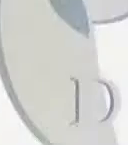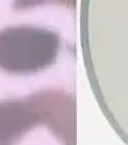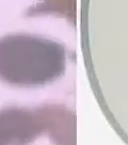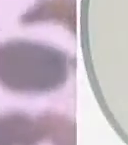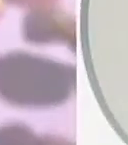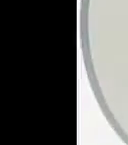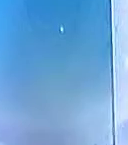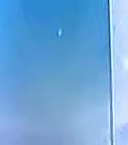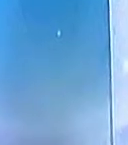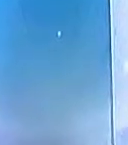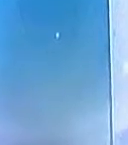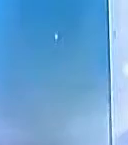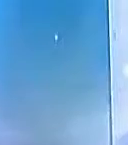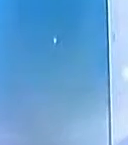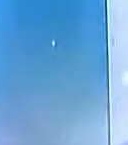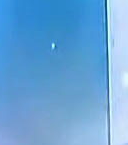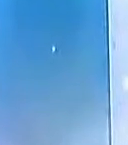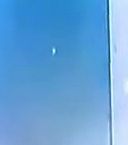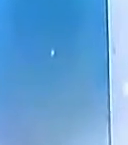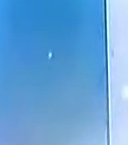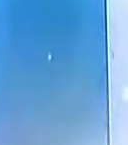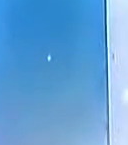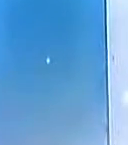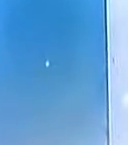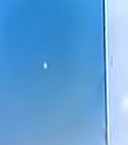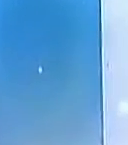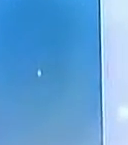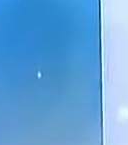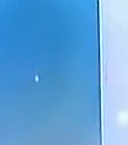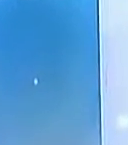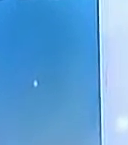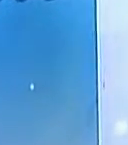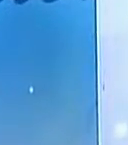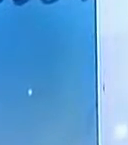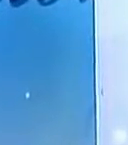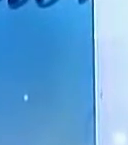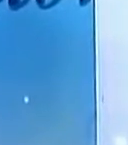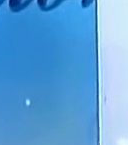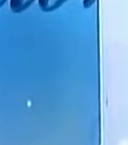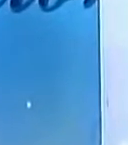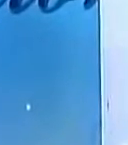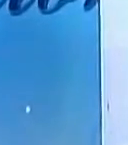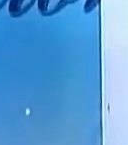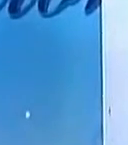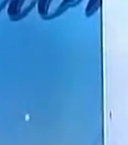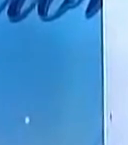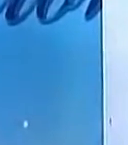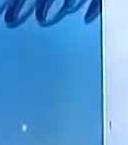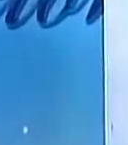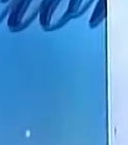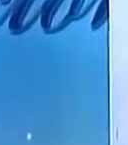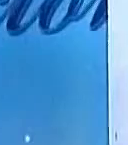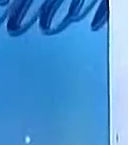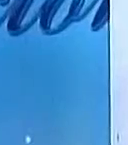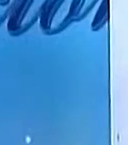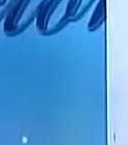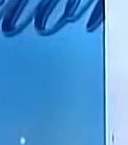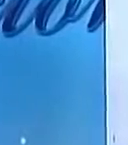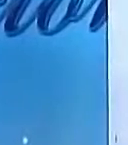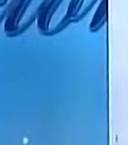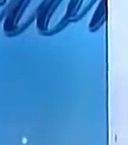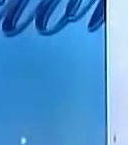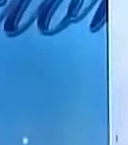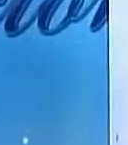más saludable. A las personas de Cali y sus alrededores quiero compartirles que nos hemos reunido un grupo de médicos para